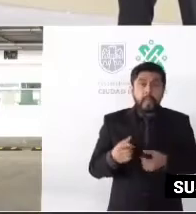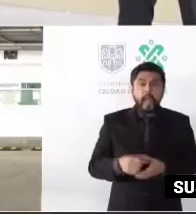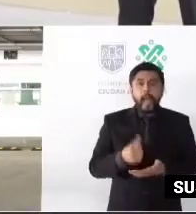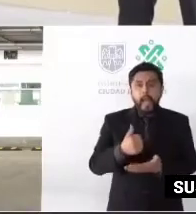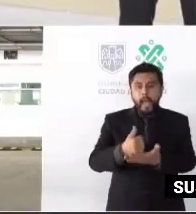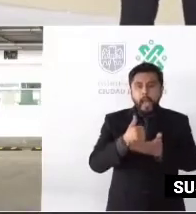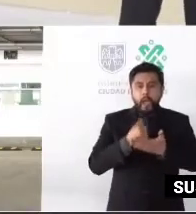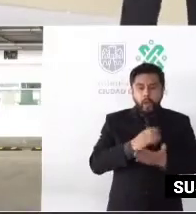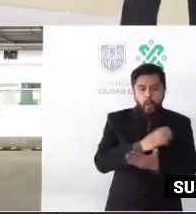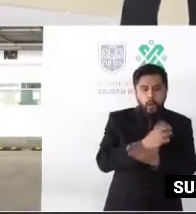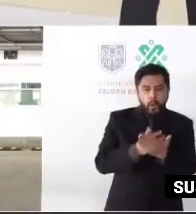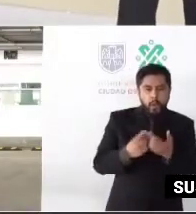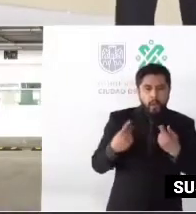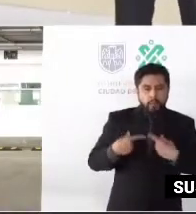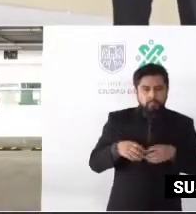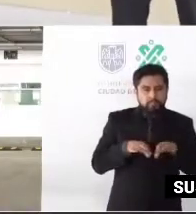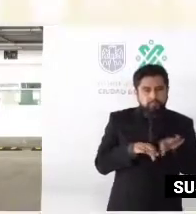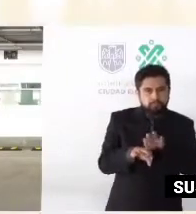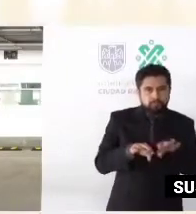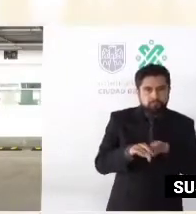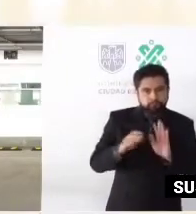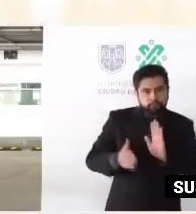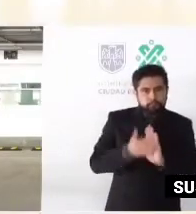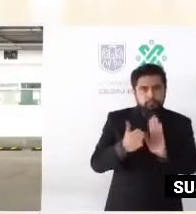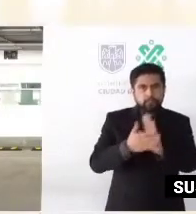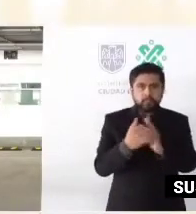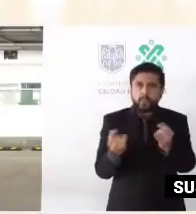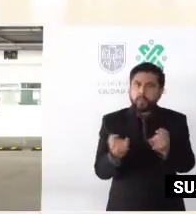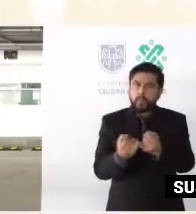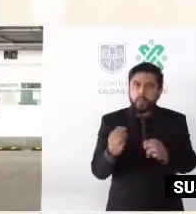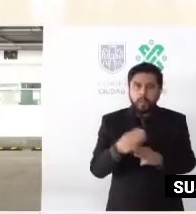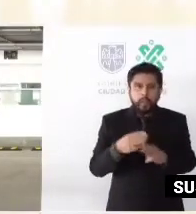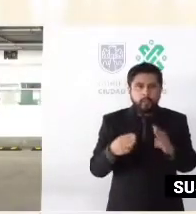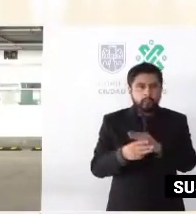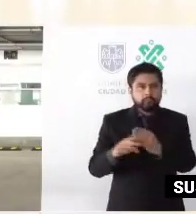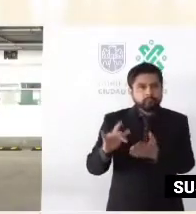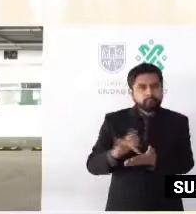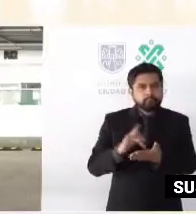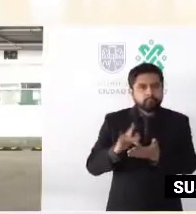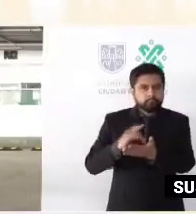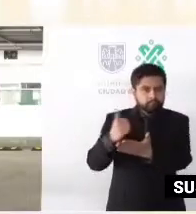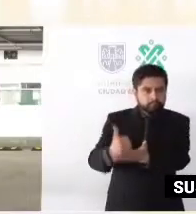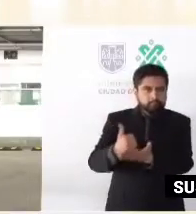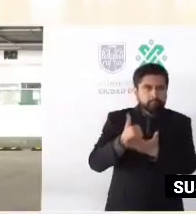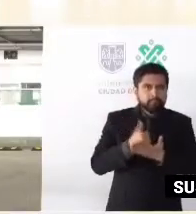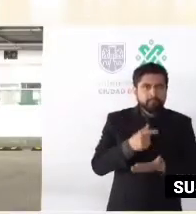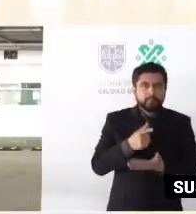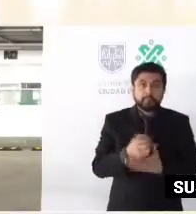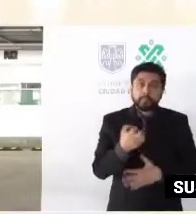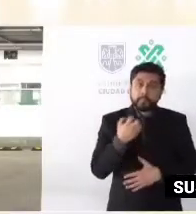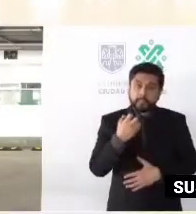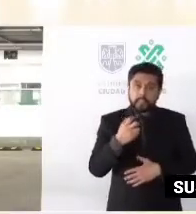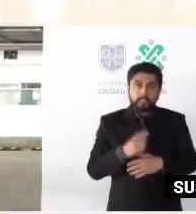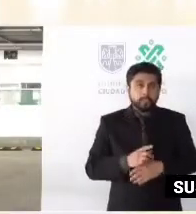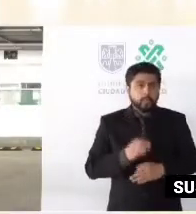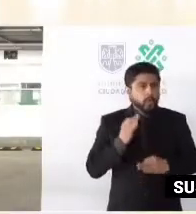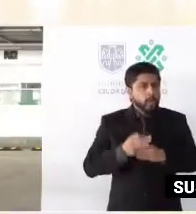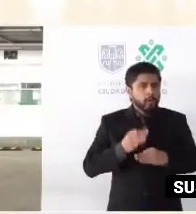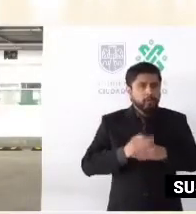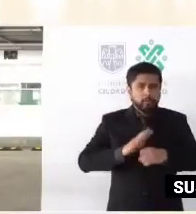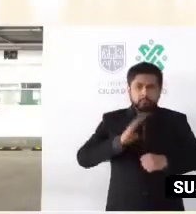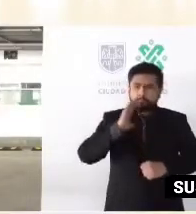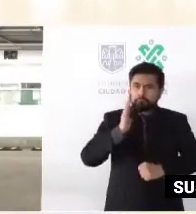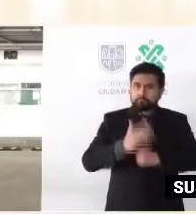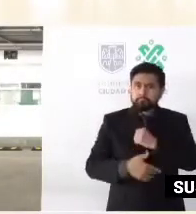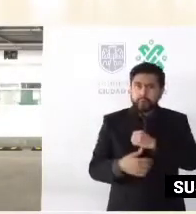personal y también en lo que tiene que ver con el equipamiento del hospital. Entonces, esto es la conclusión